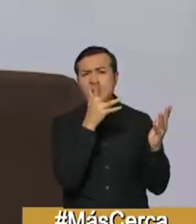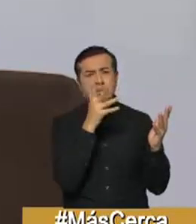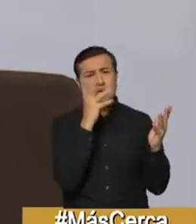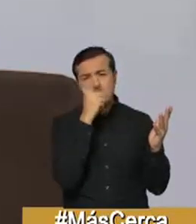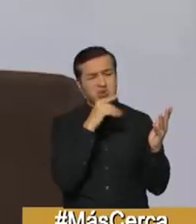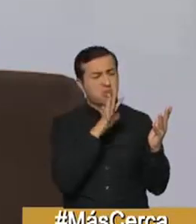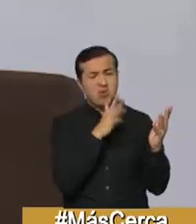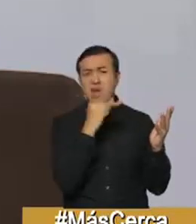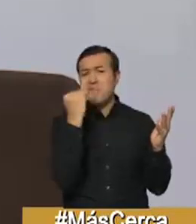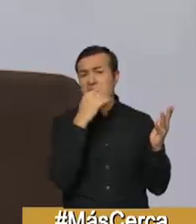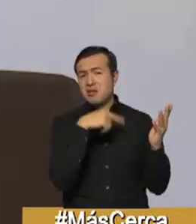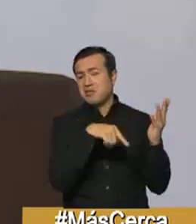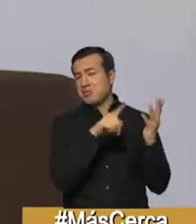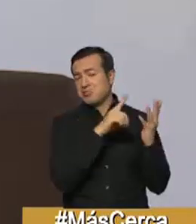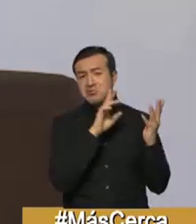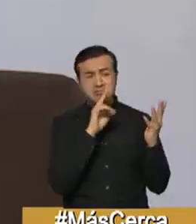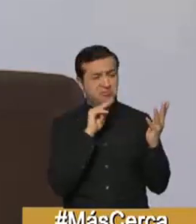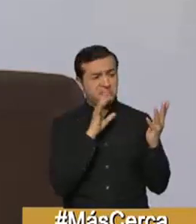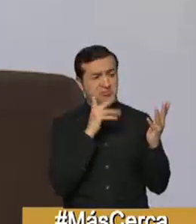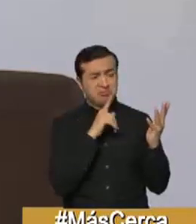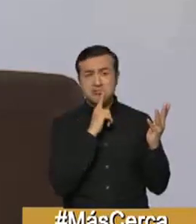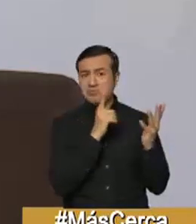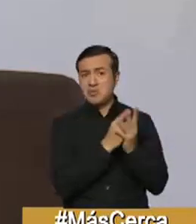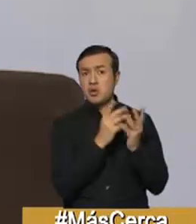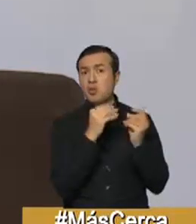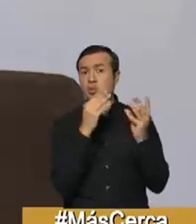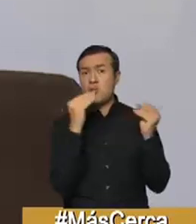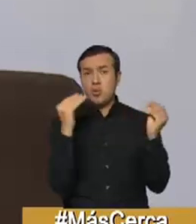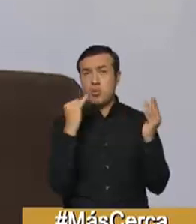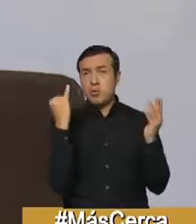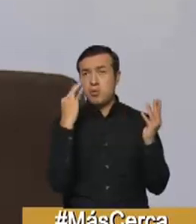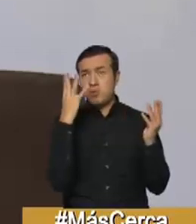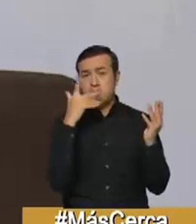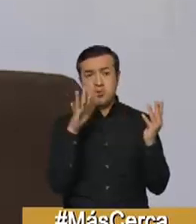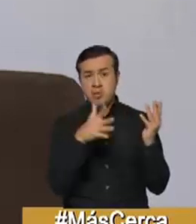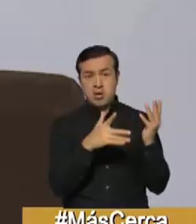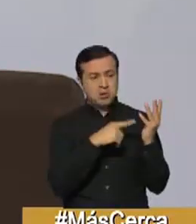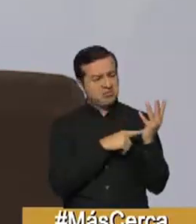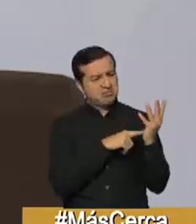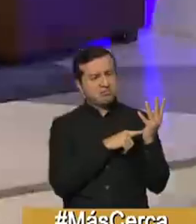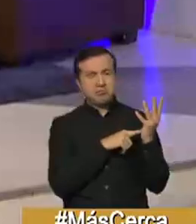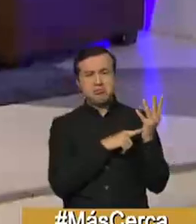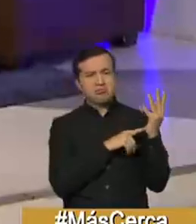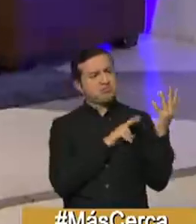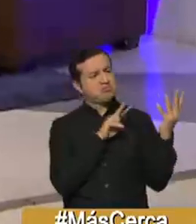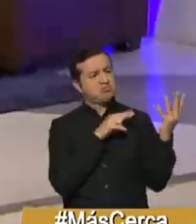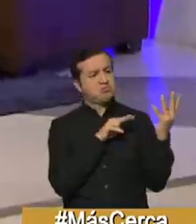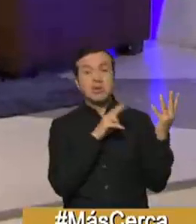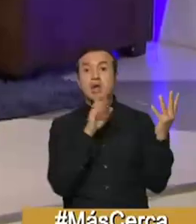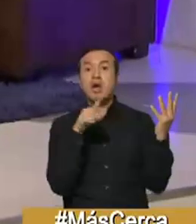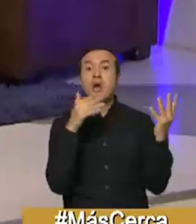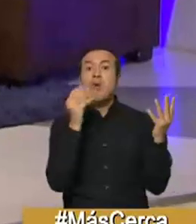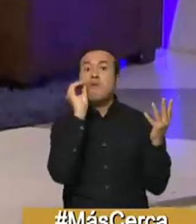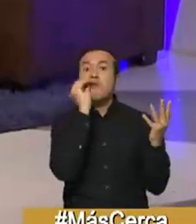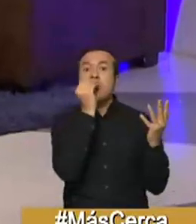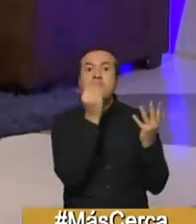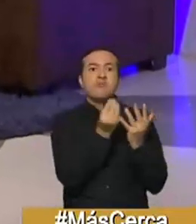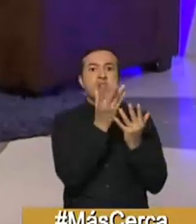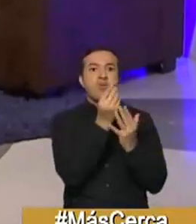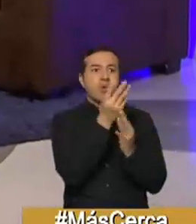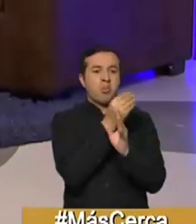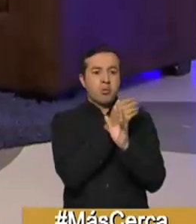agraciado, no tiene mucha gracia y bonito. Le empiezas a ver y apreciar en los meses de